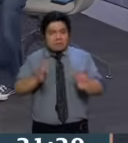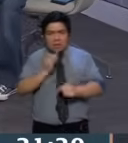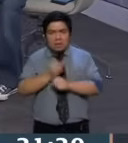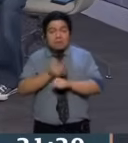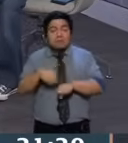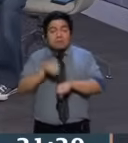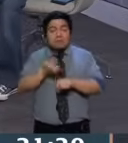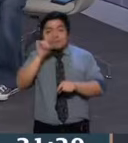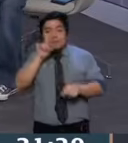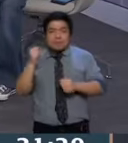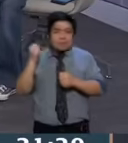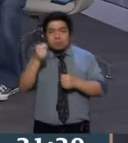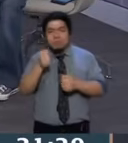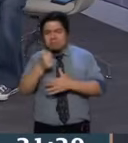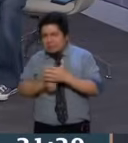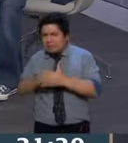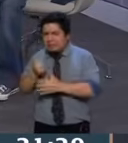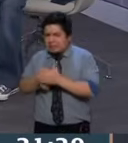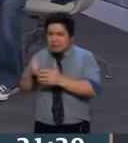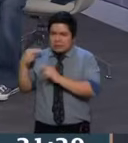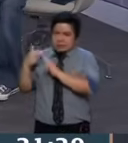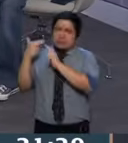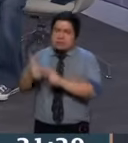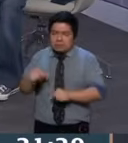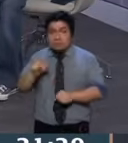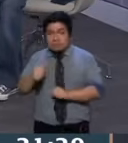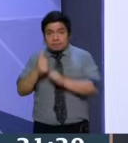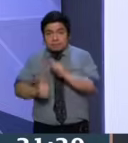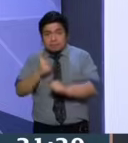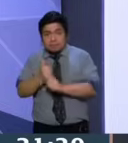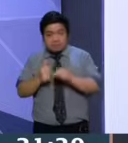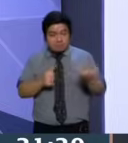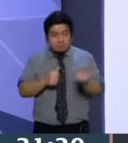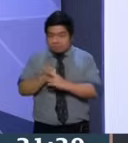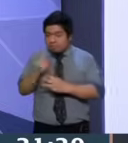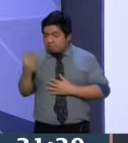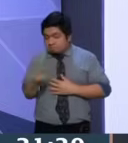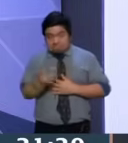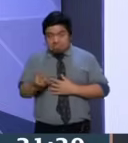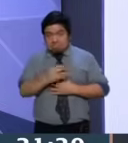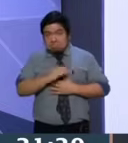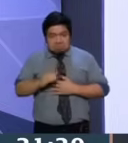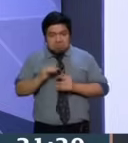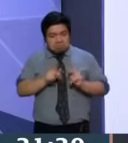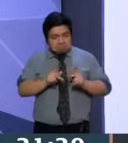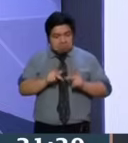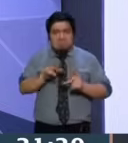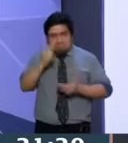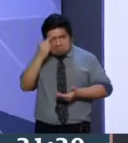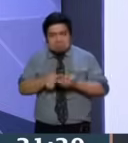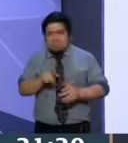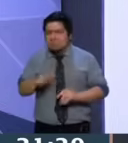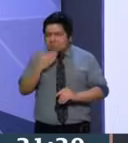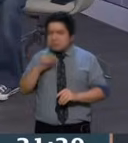las feministas, que nos venimos peleando desde hace 20 años y que justo los tres hablaran de eso, me parece que es una ganancia temática